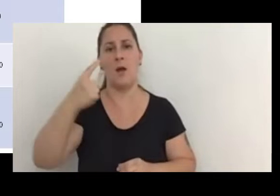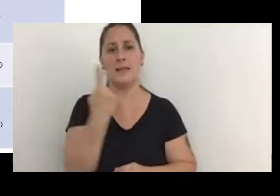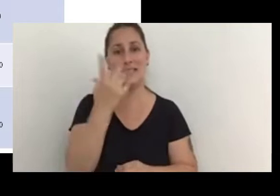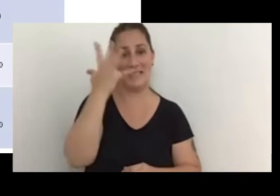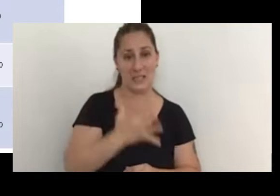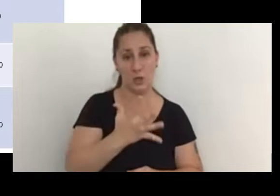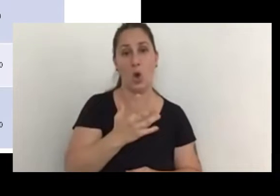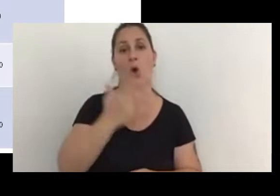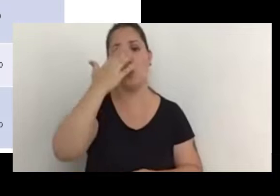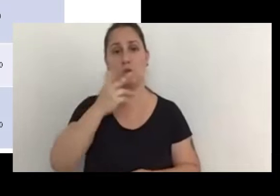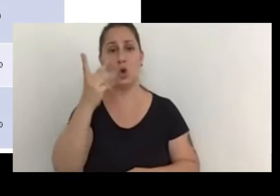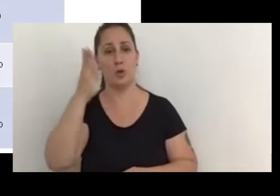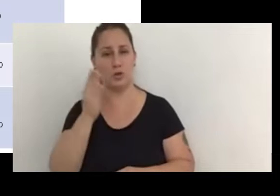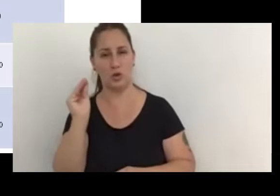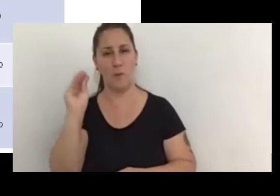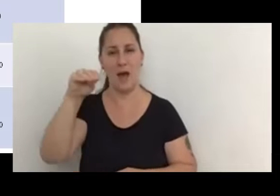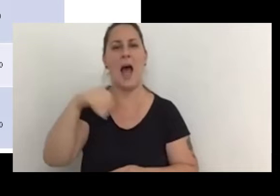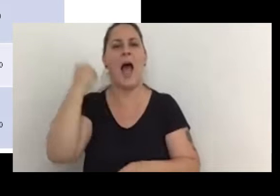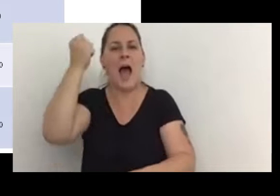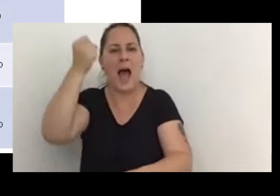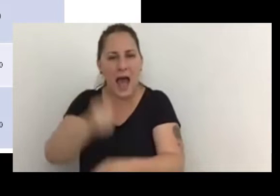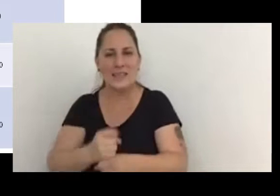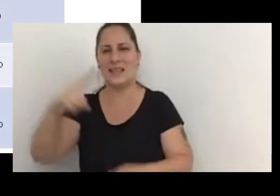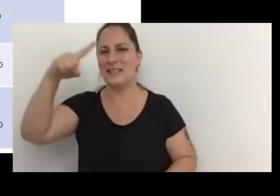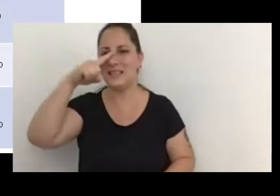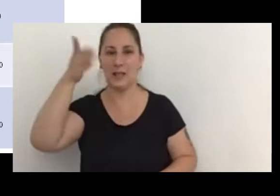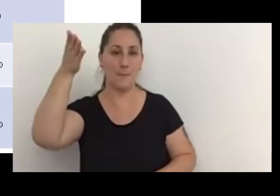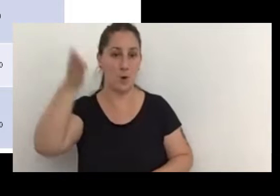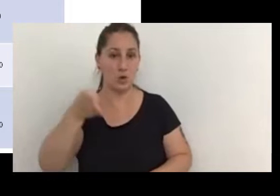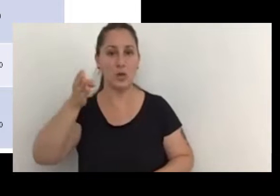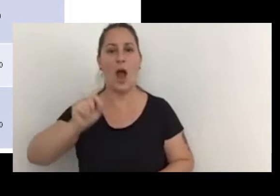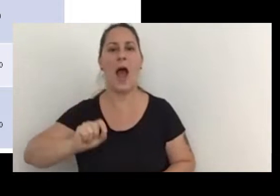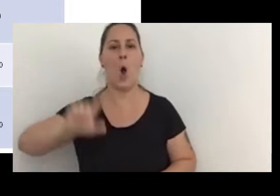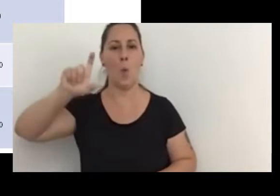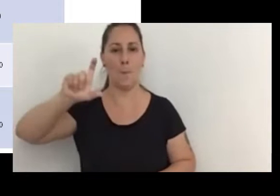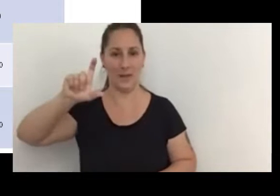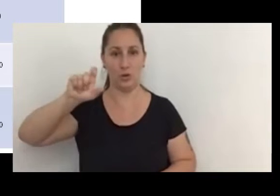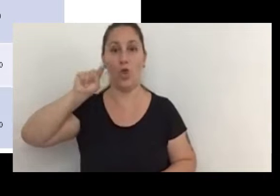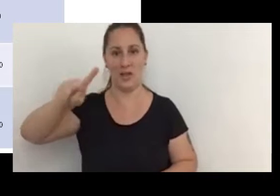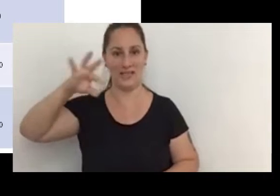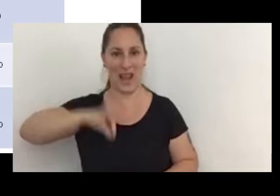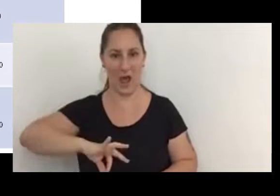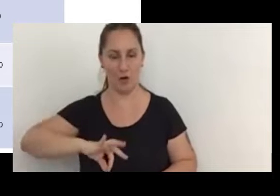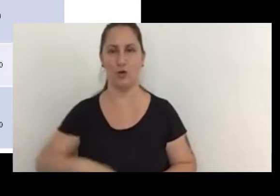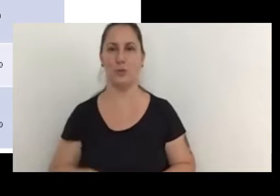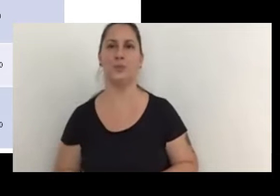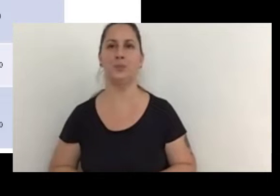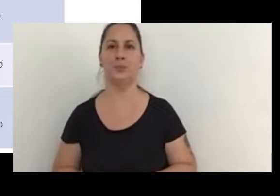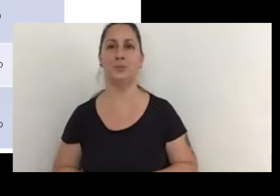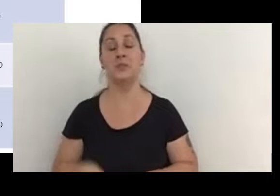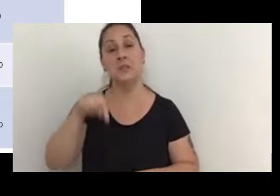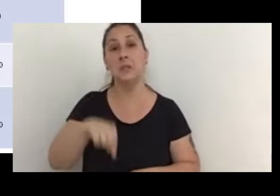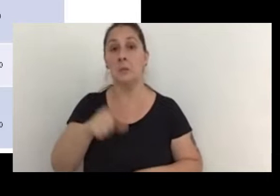un 2% más, hasta llegar al 7% de aumento del salario. Aquí me pareció